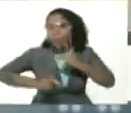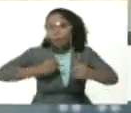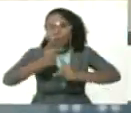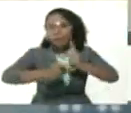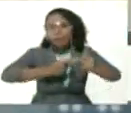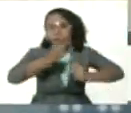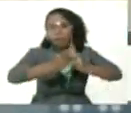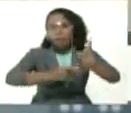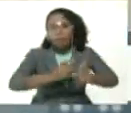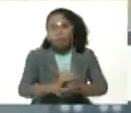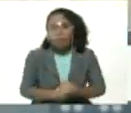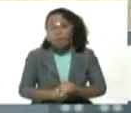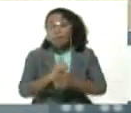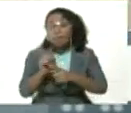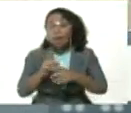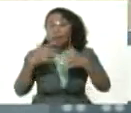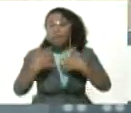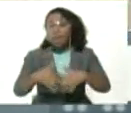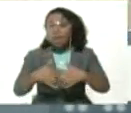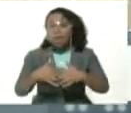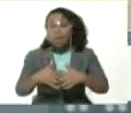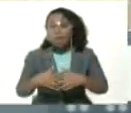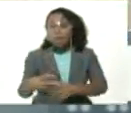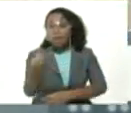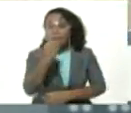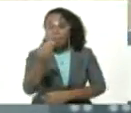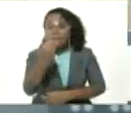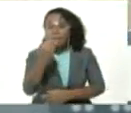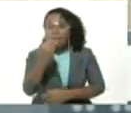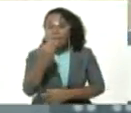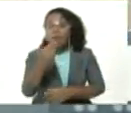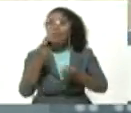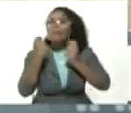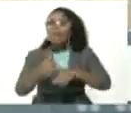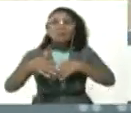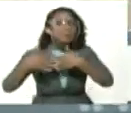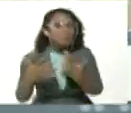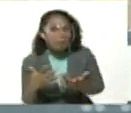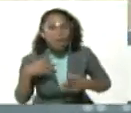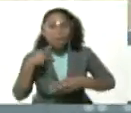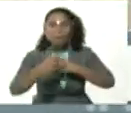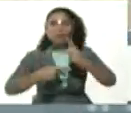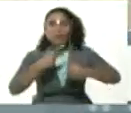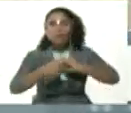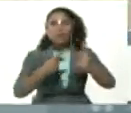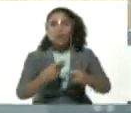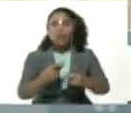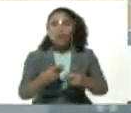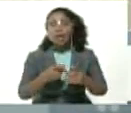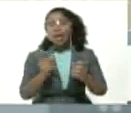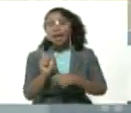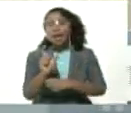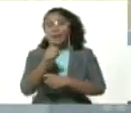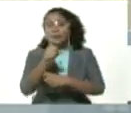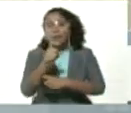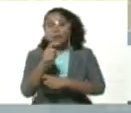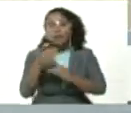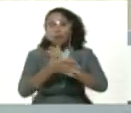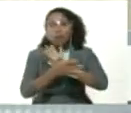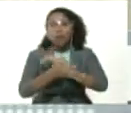procesador de la industria agroalimentaria. Se trata de la planta procesadora de camarones